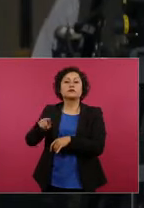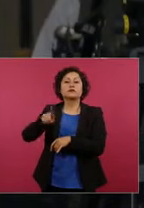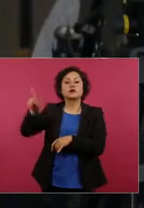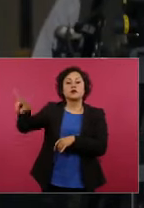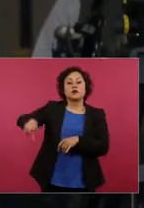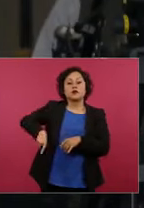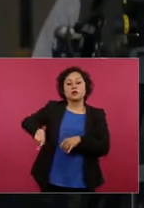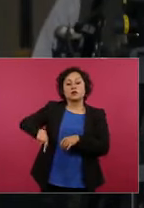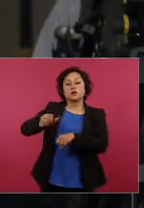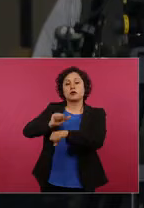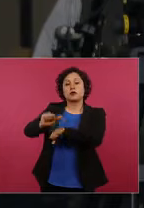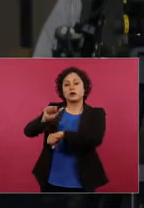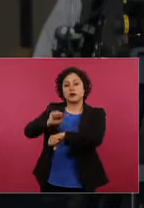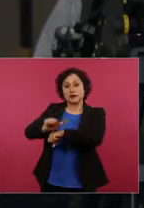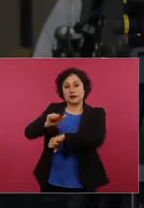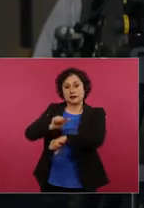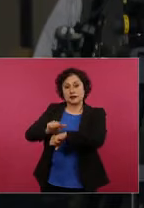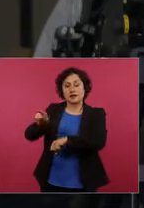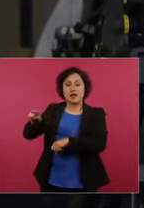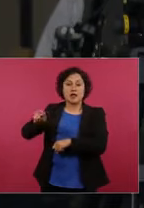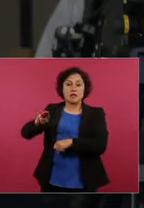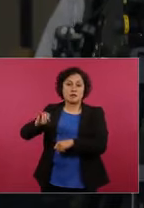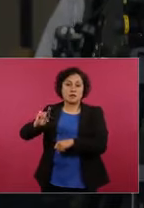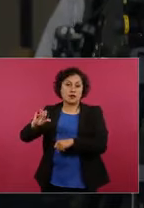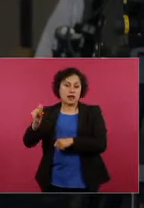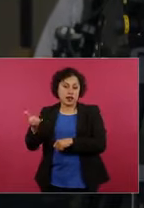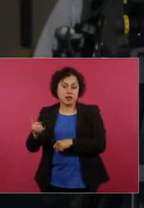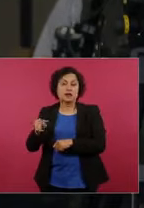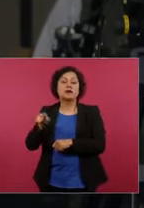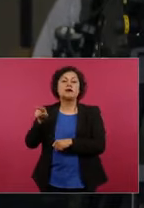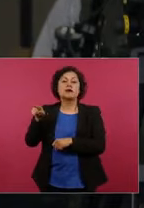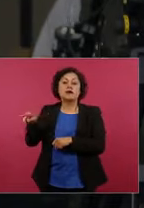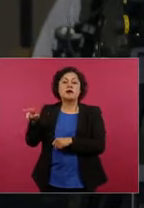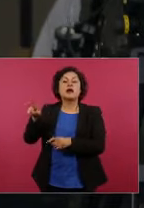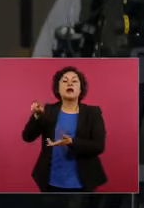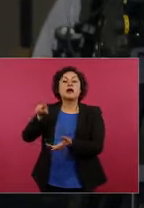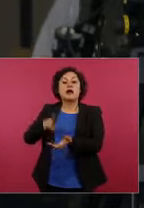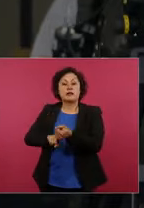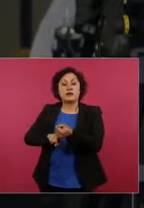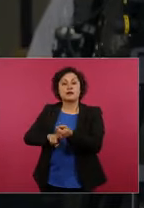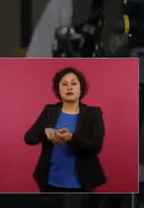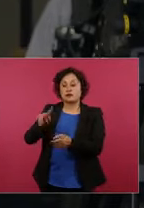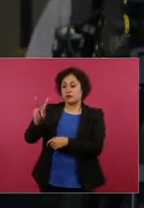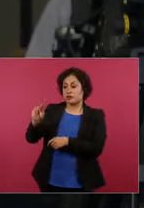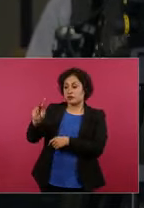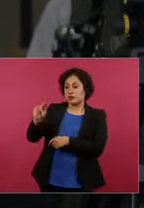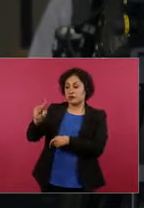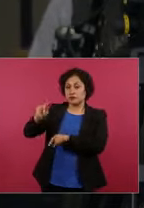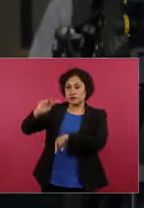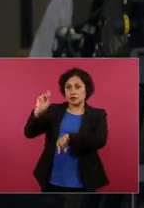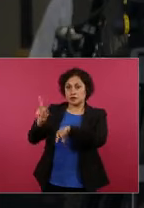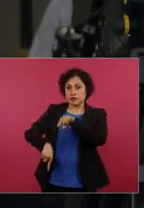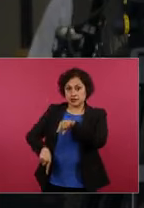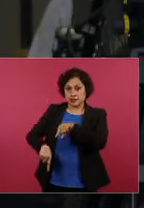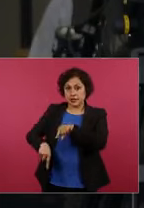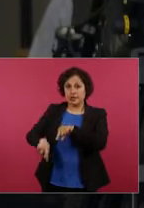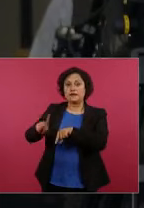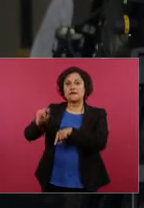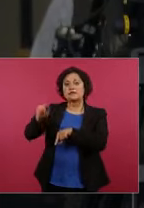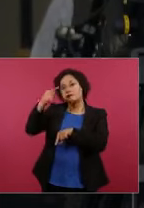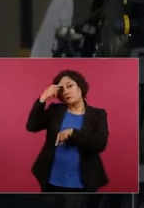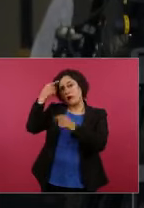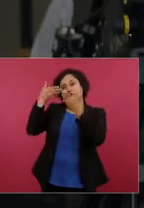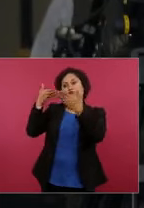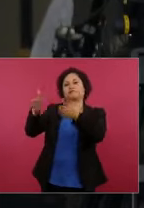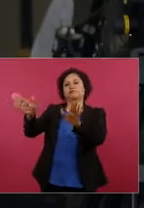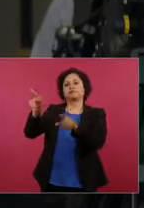de Javier Milei, pues prácticamente pues eliminaron la señal de Telesur en la televisión abierta.